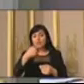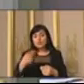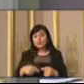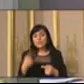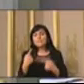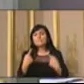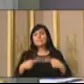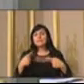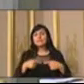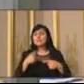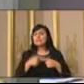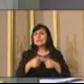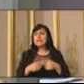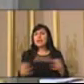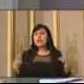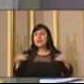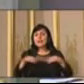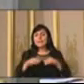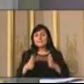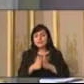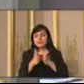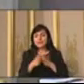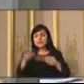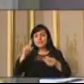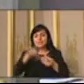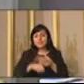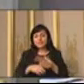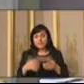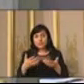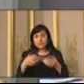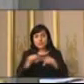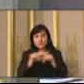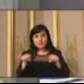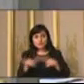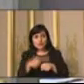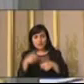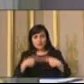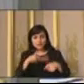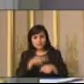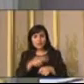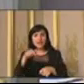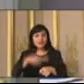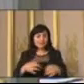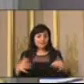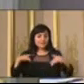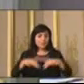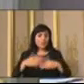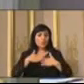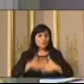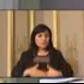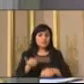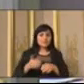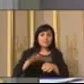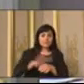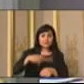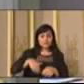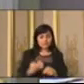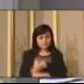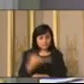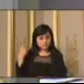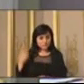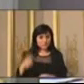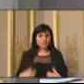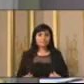se integrarán a la sala especializada en materia de responsabilidades administrativas del Tribunal de Justicia Administrativa del Estado de